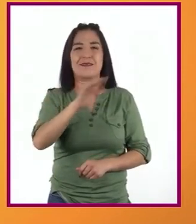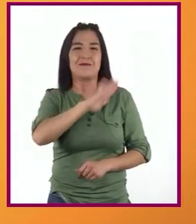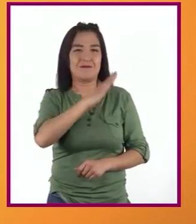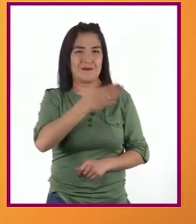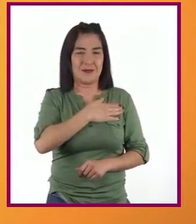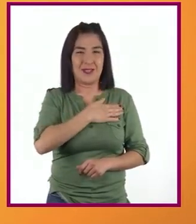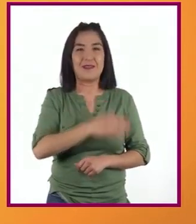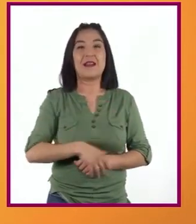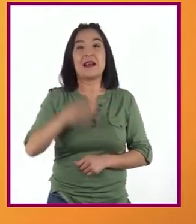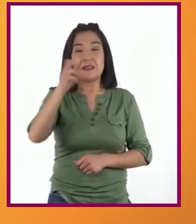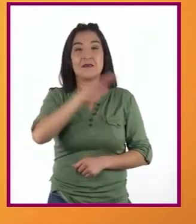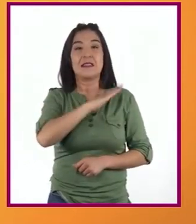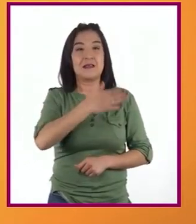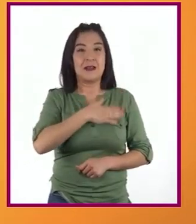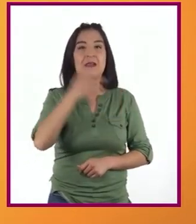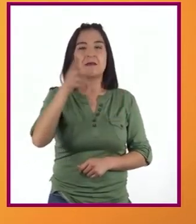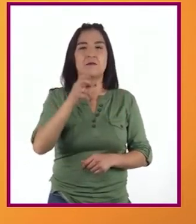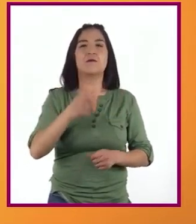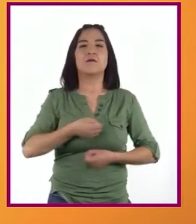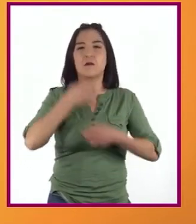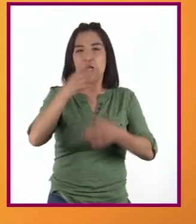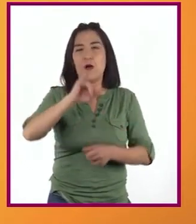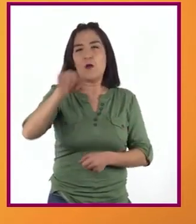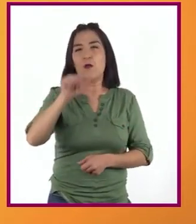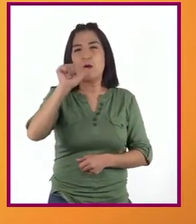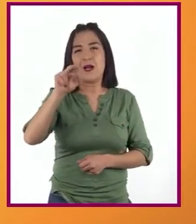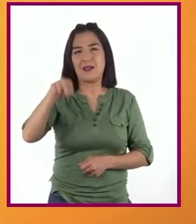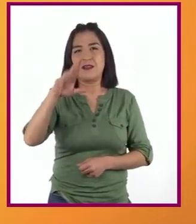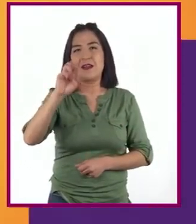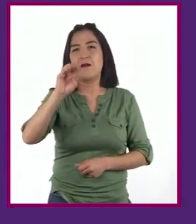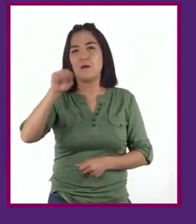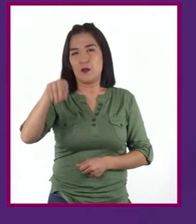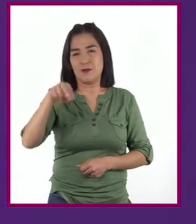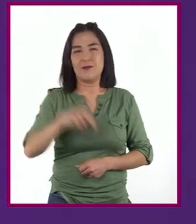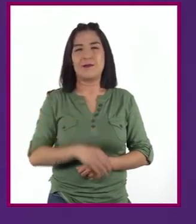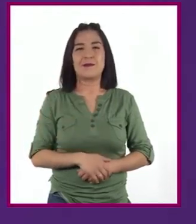al español es del poeta Juan Ramón Jiménez.